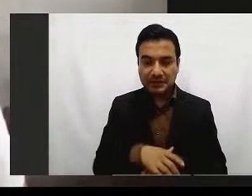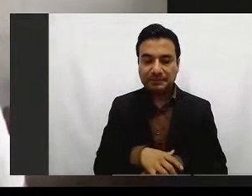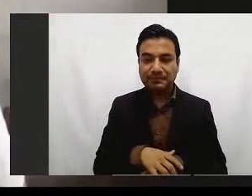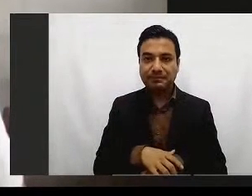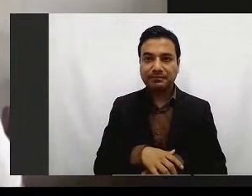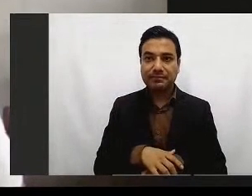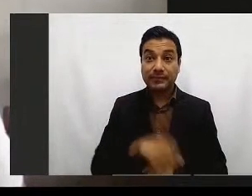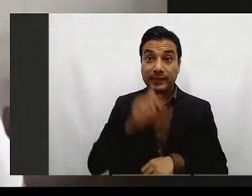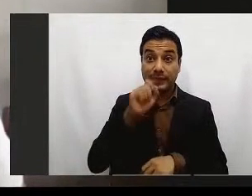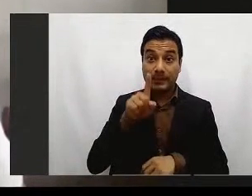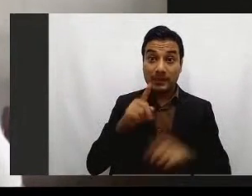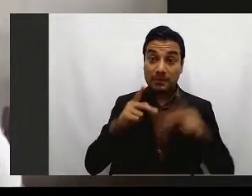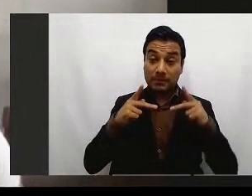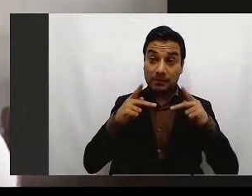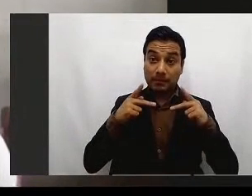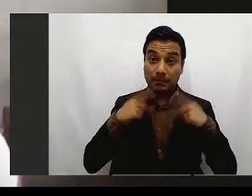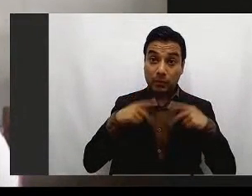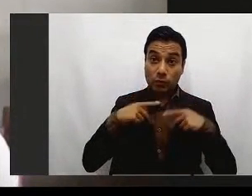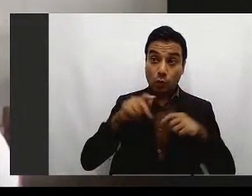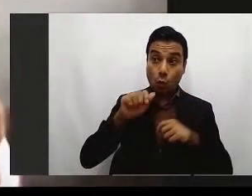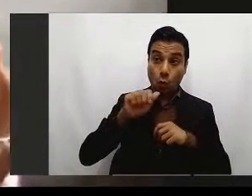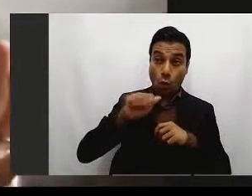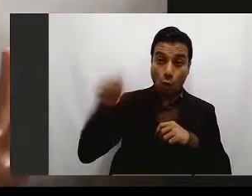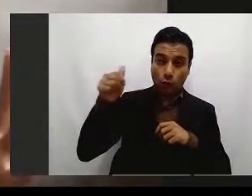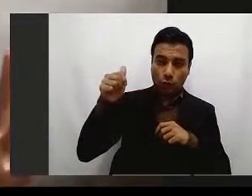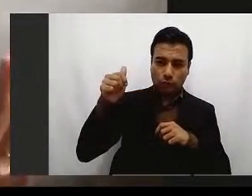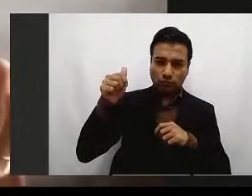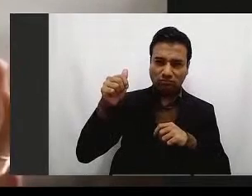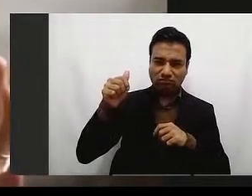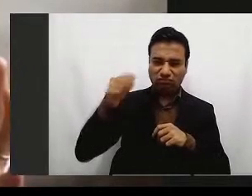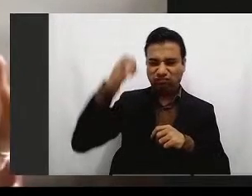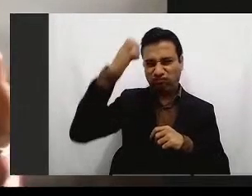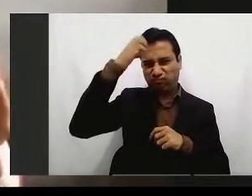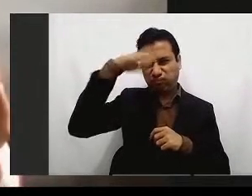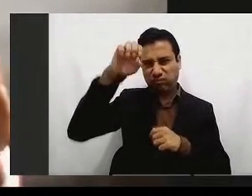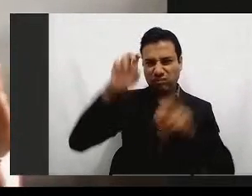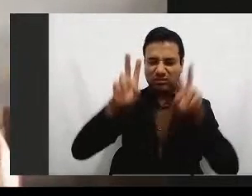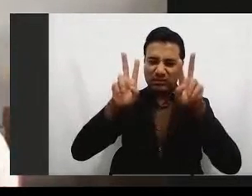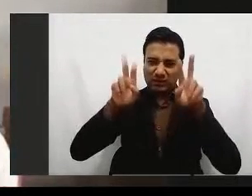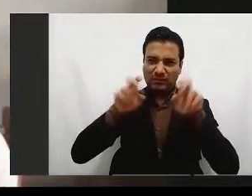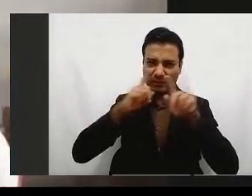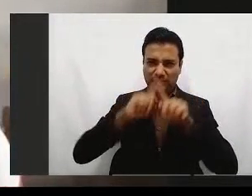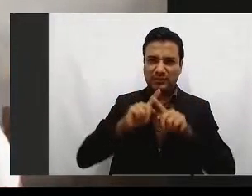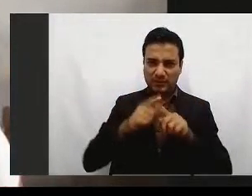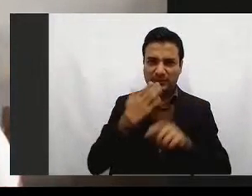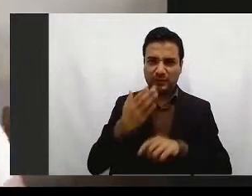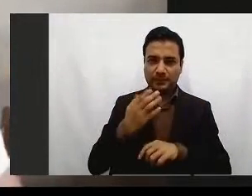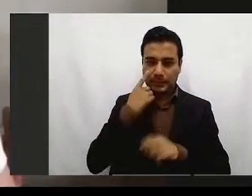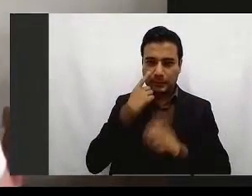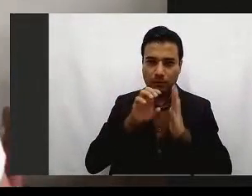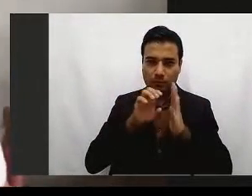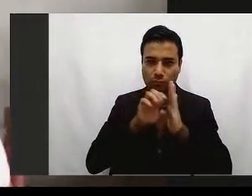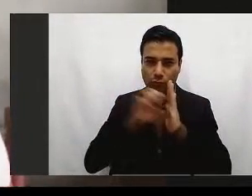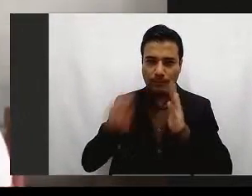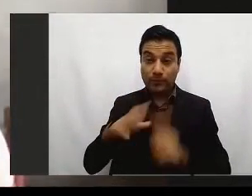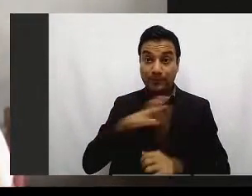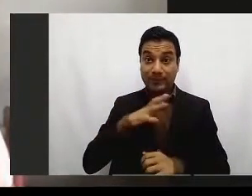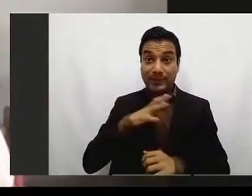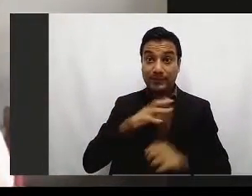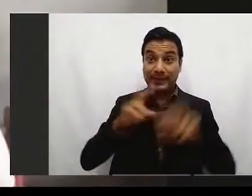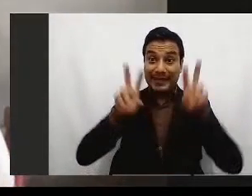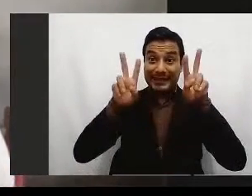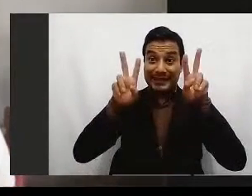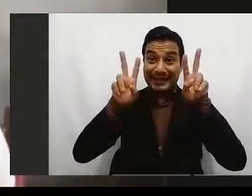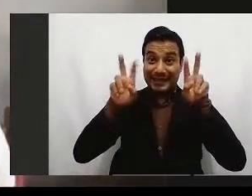experiencia más compleja en los temas que se iban destapando, ¿no? O sea, si de pronto decíamos, hay una agenda de diversidad, pues traer a alguien que tuviera